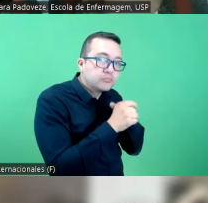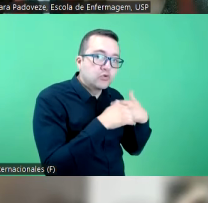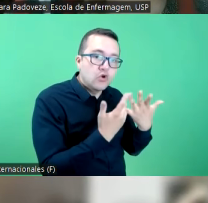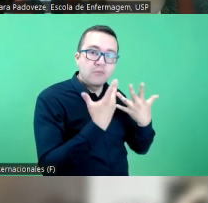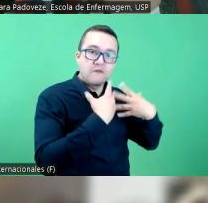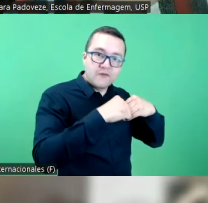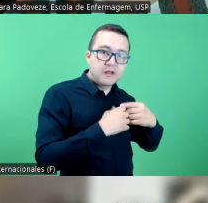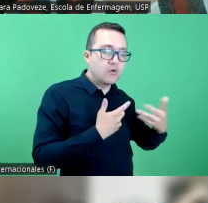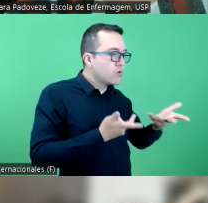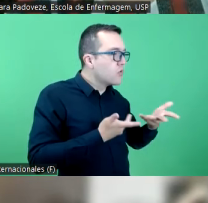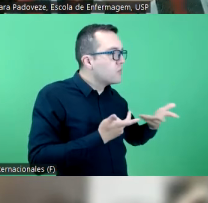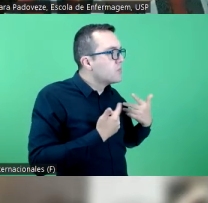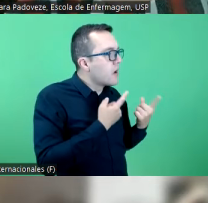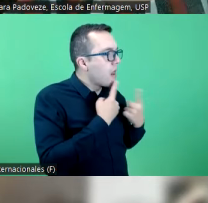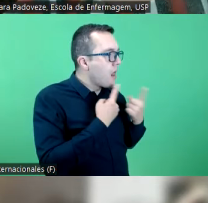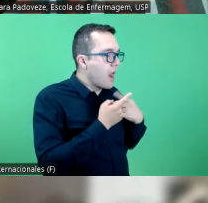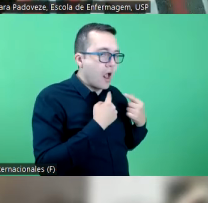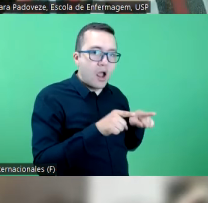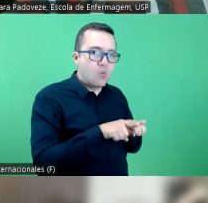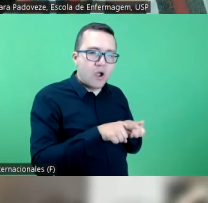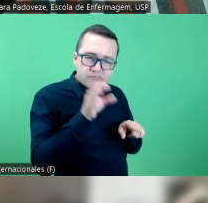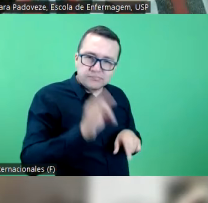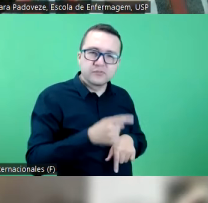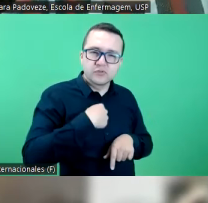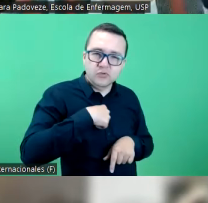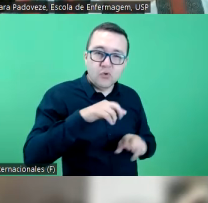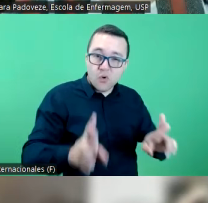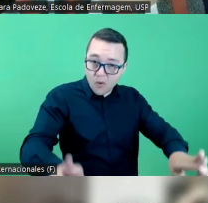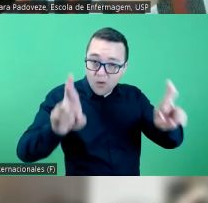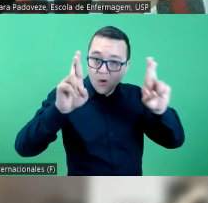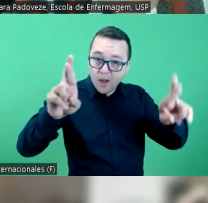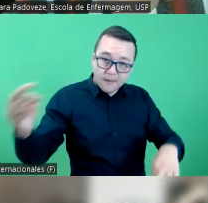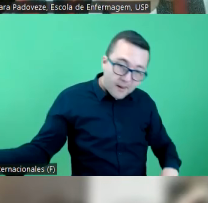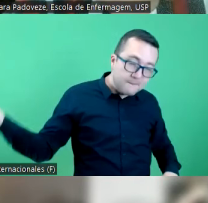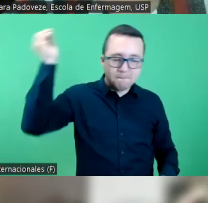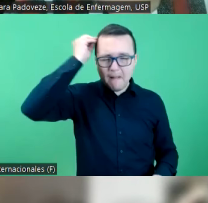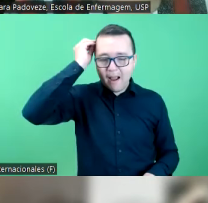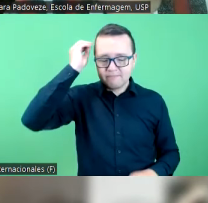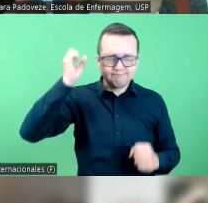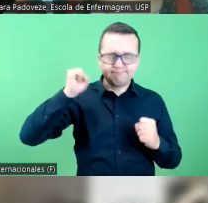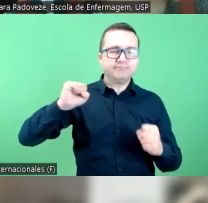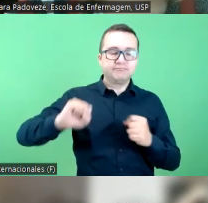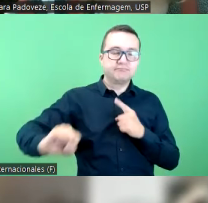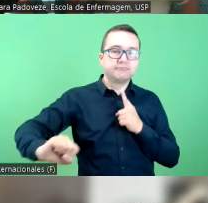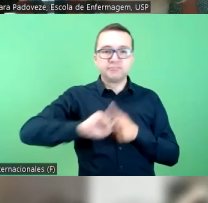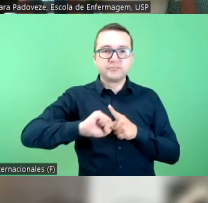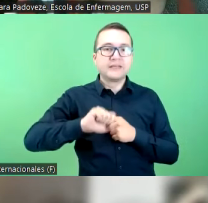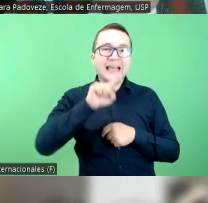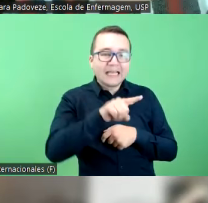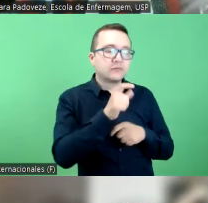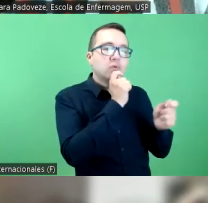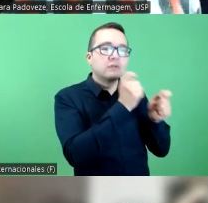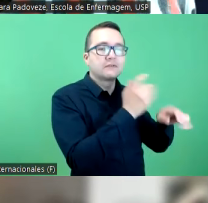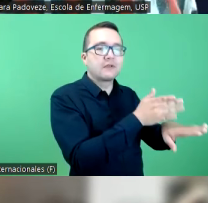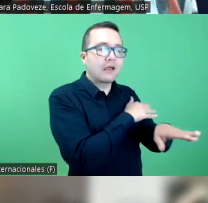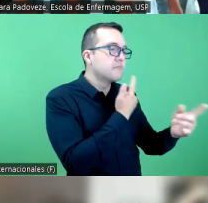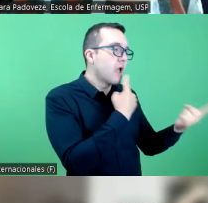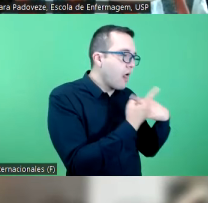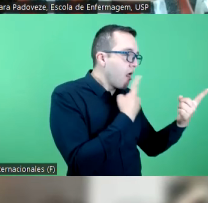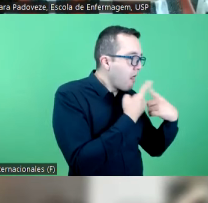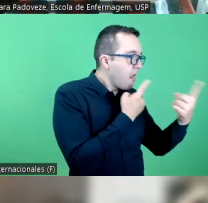nos retumbe siempre cada vez que se haya presentado una acción y sus entrevistas. Pero esto es un tema